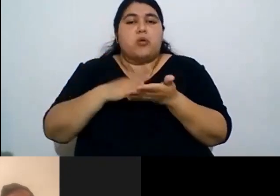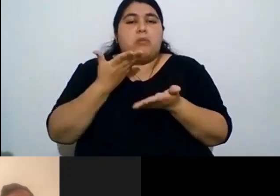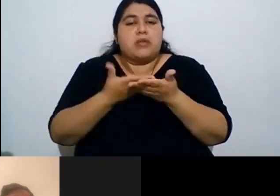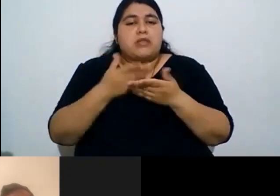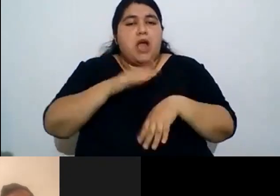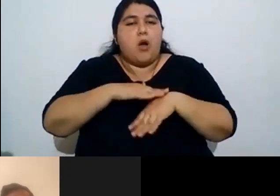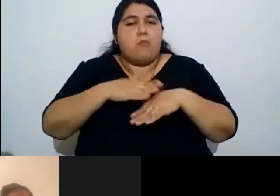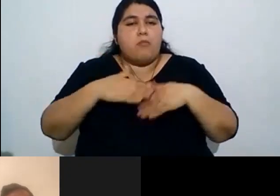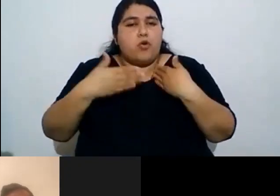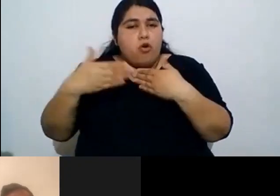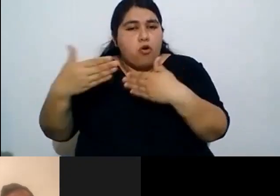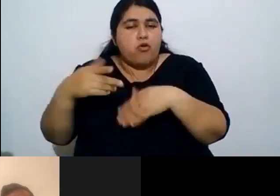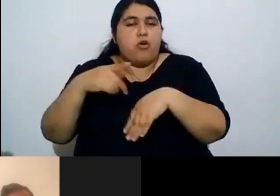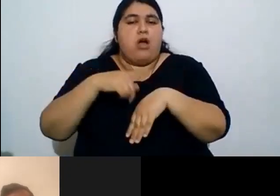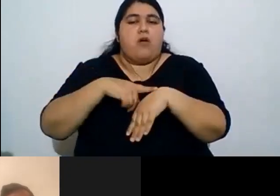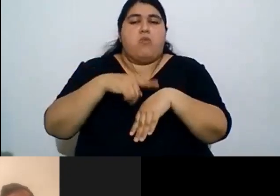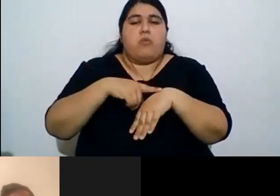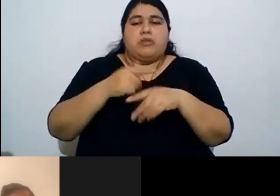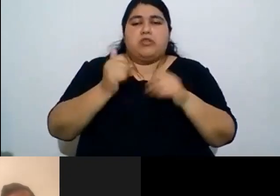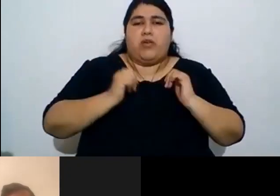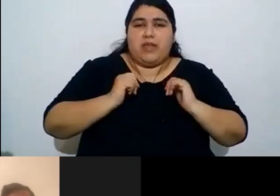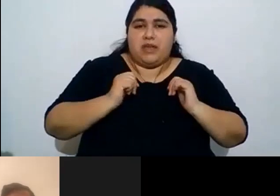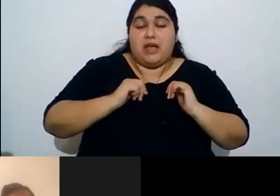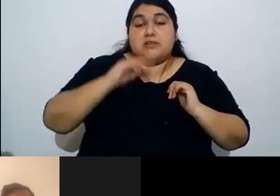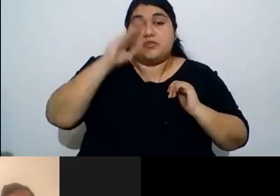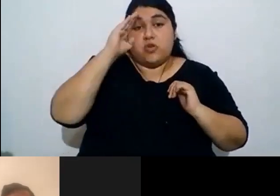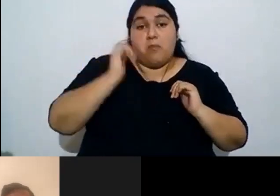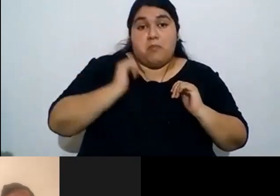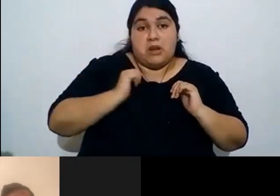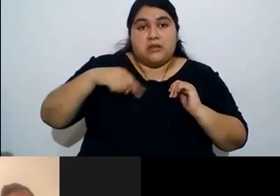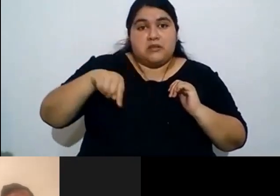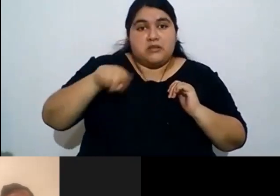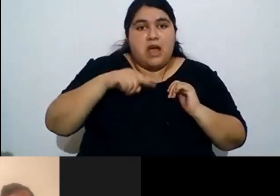algunos momentos de descanso a los militares que lograran dar